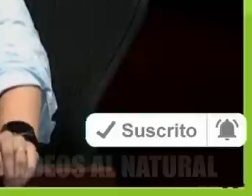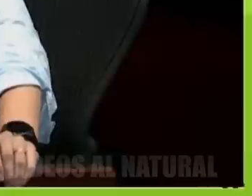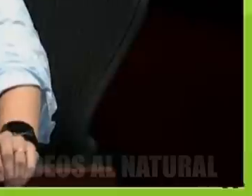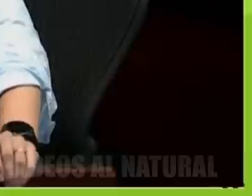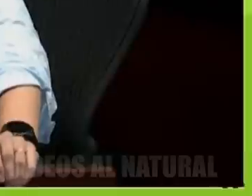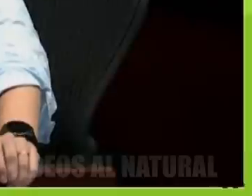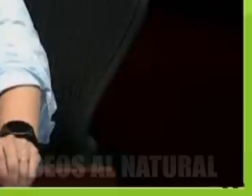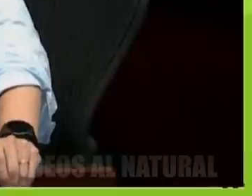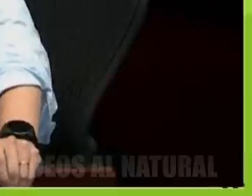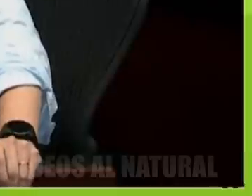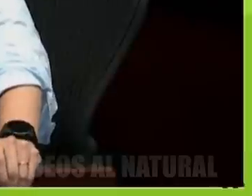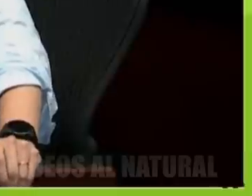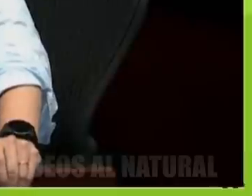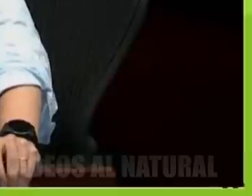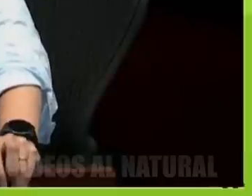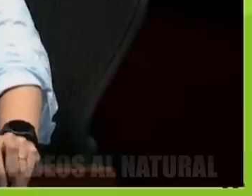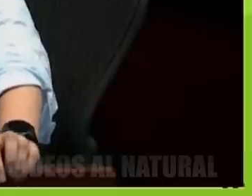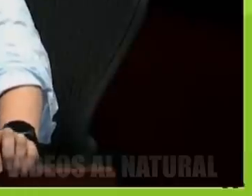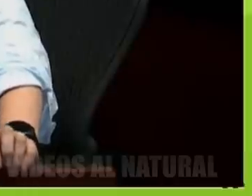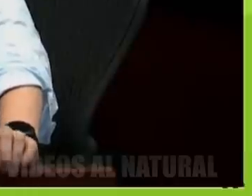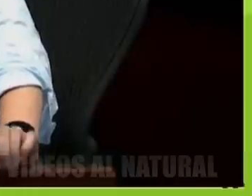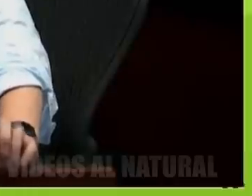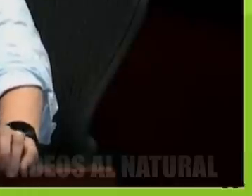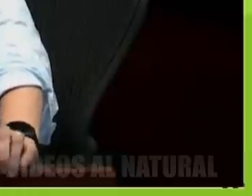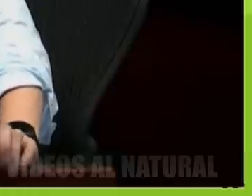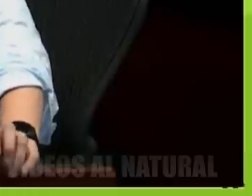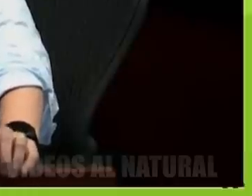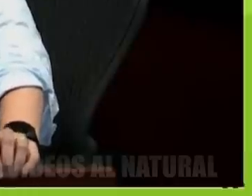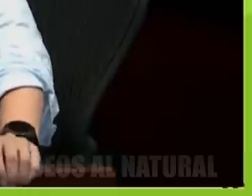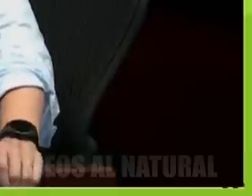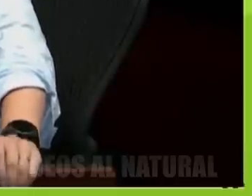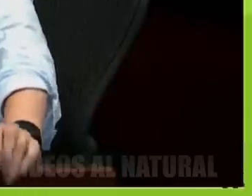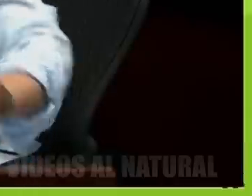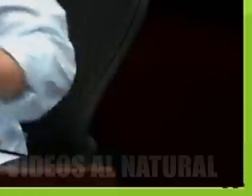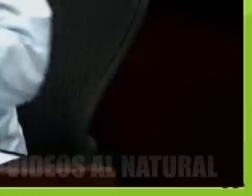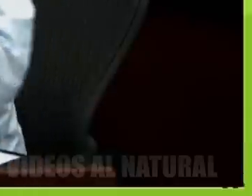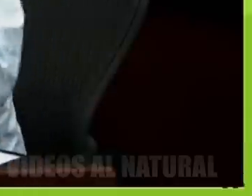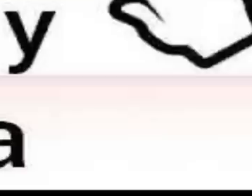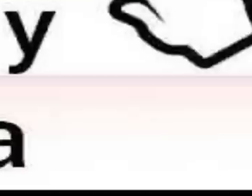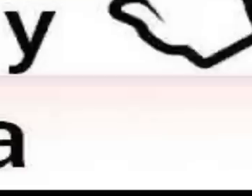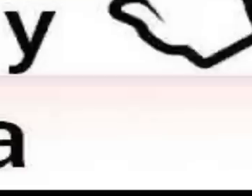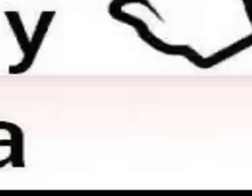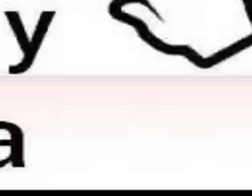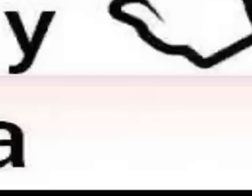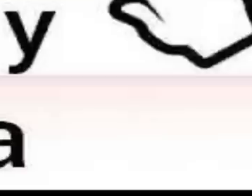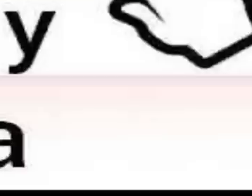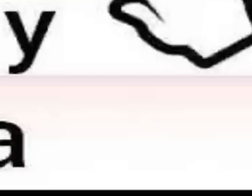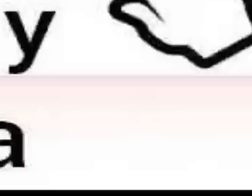1.300, más lo que hacen todos los días. Bueno, esa primera línea es la que a la que le hace apología a la señora vicepresidenta.